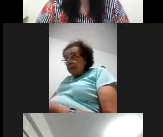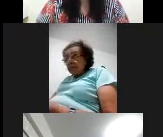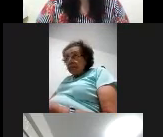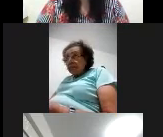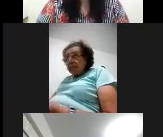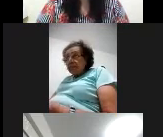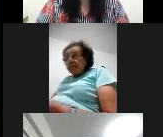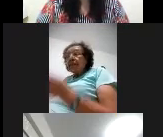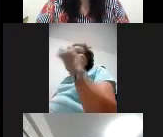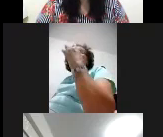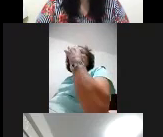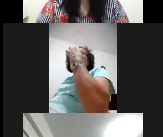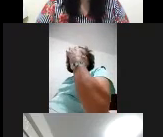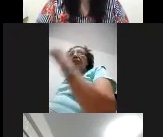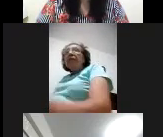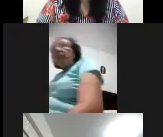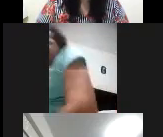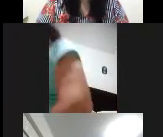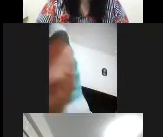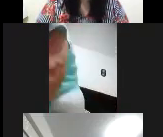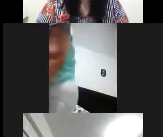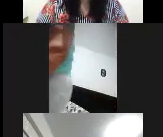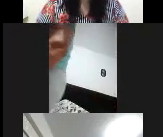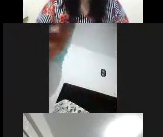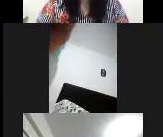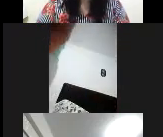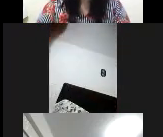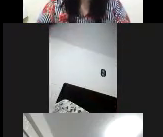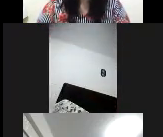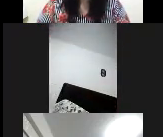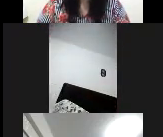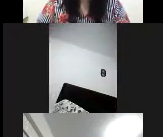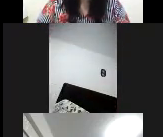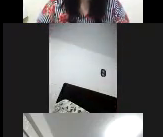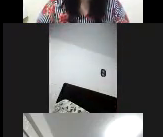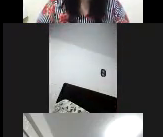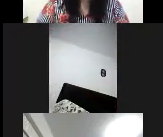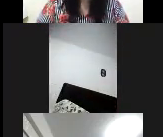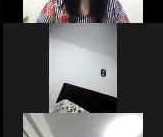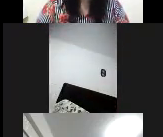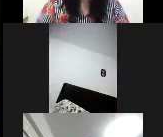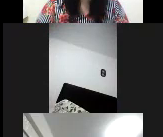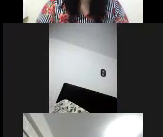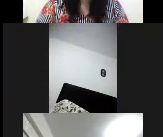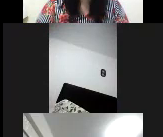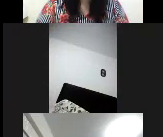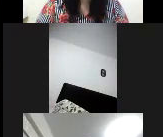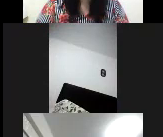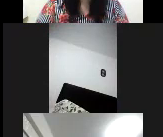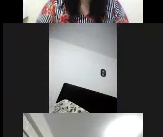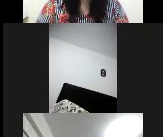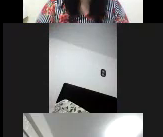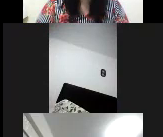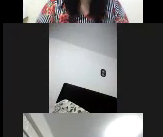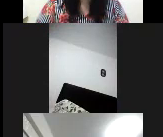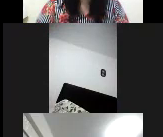para poder pasar al paciente a rehabilitación mediante ejercicios. Eso tener en cuenta de que todo es un programa en el cual se va a observar